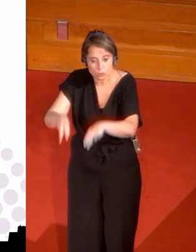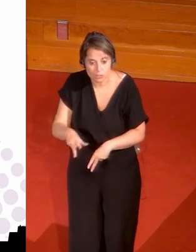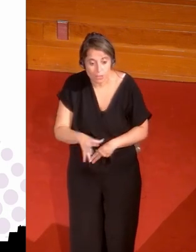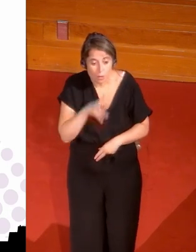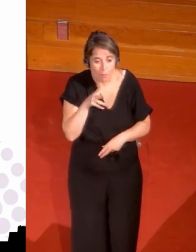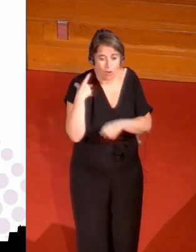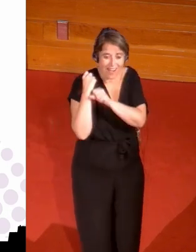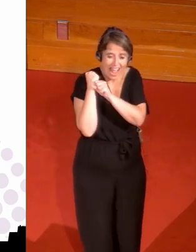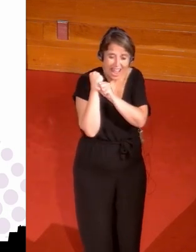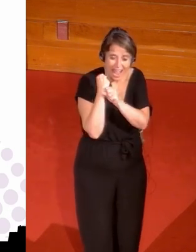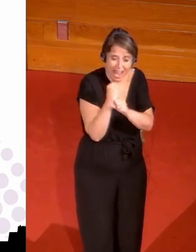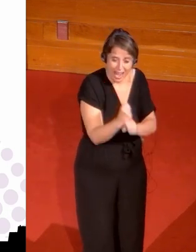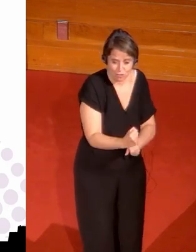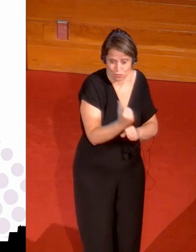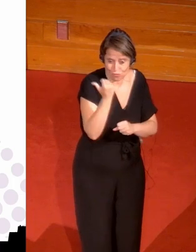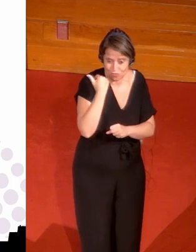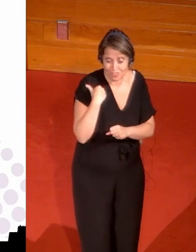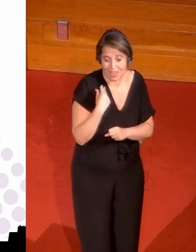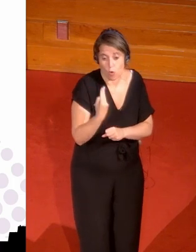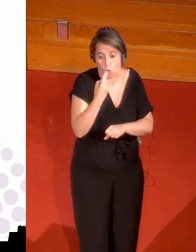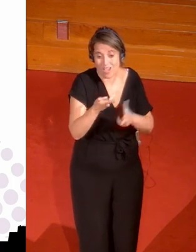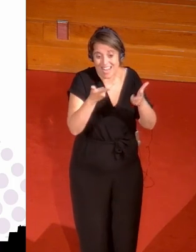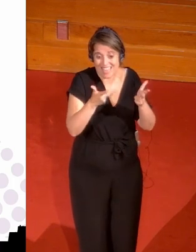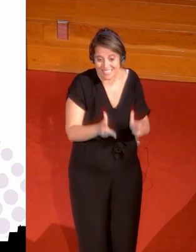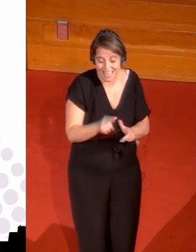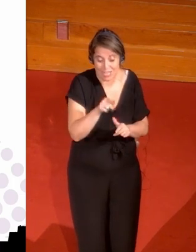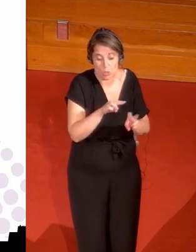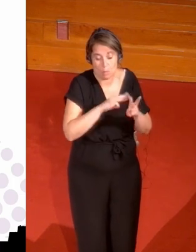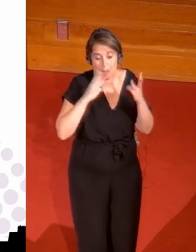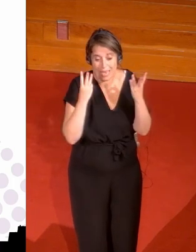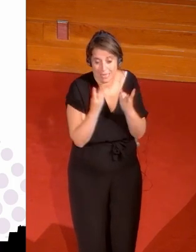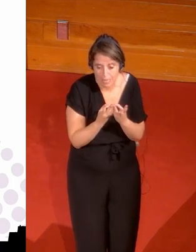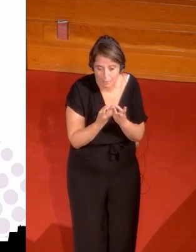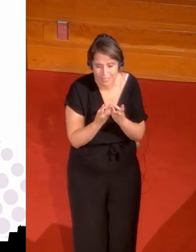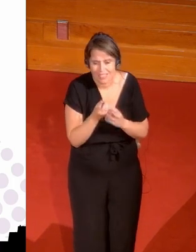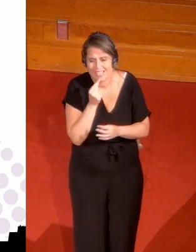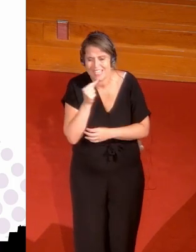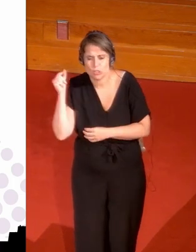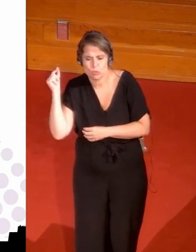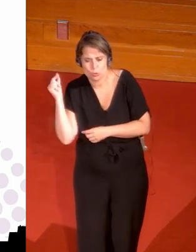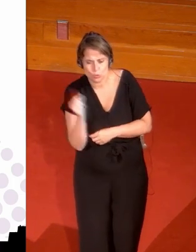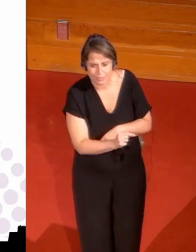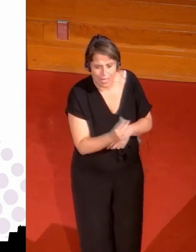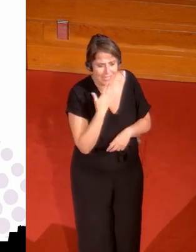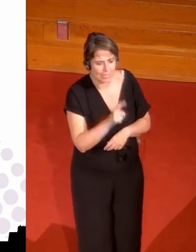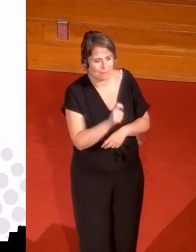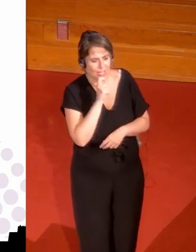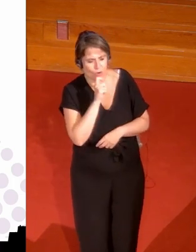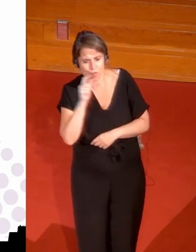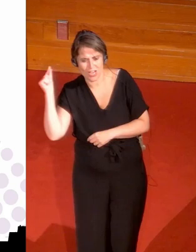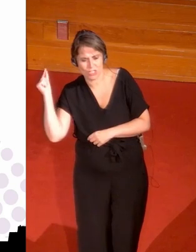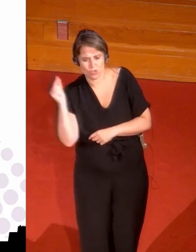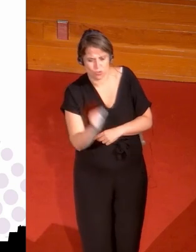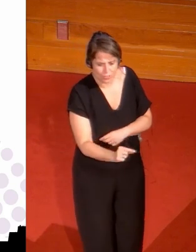llevaba años teniendo un escaño varios escaños en ese parlamento que insultaba cada vez que cogía el micrófono